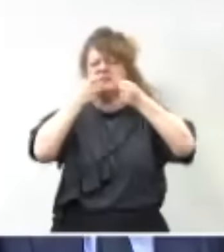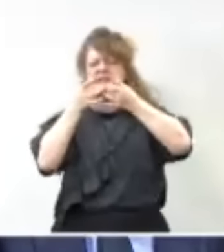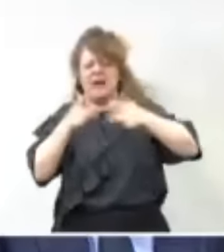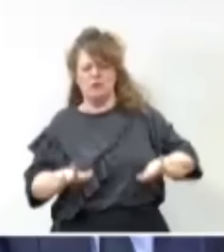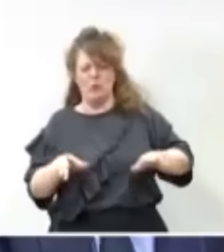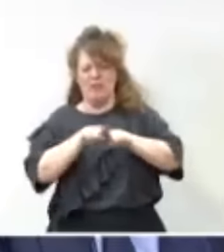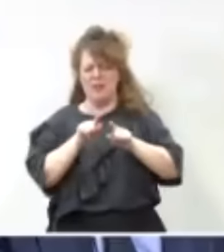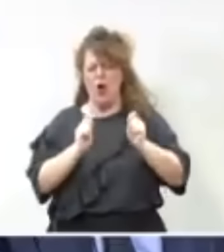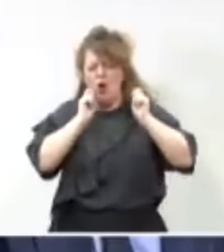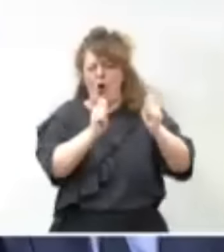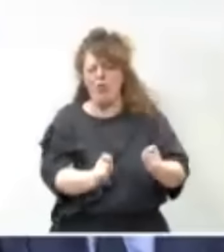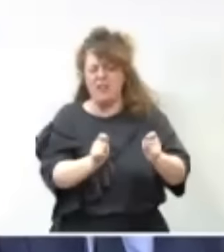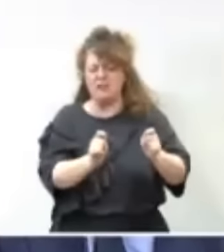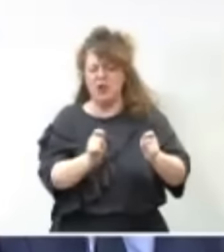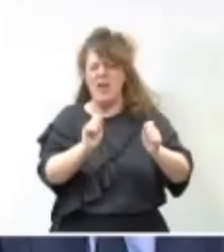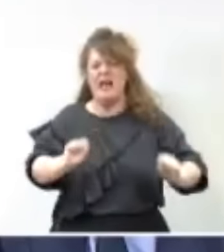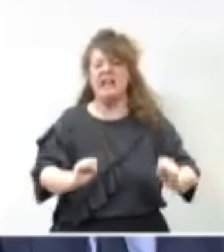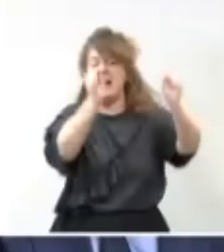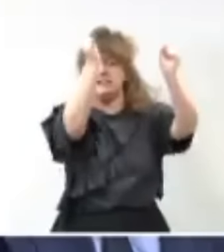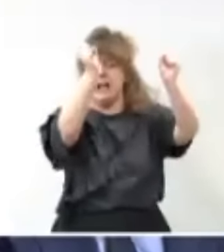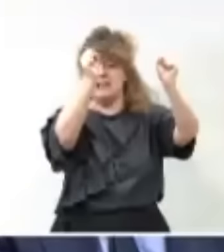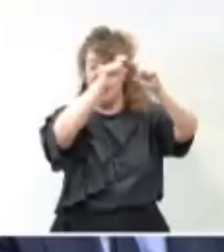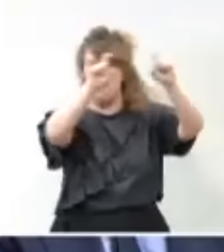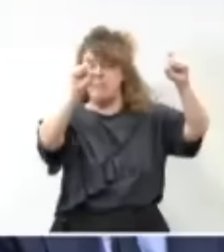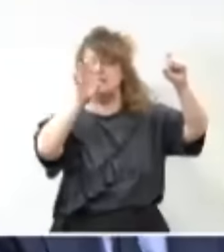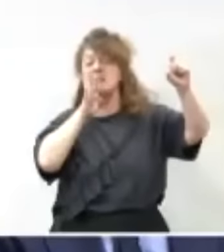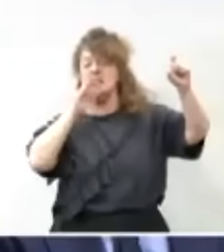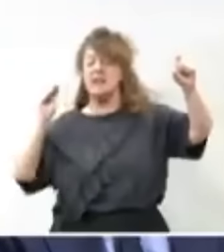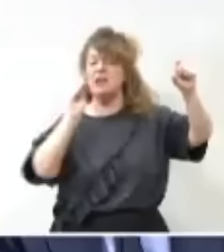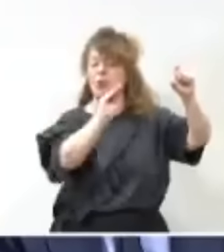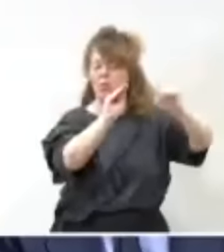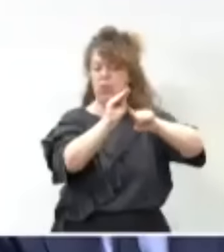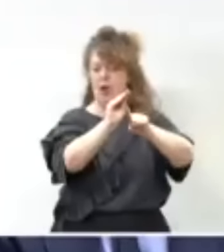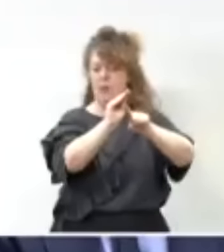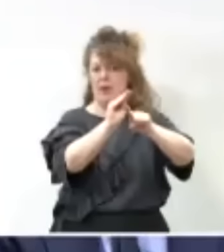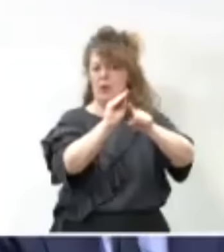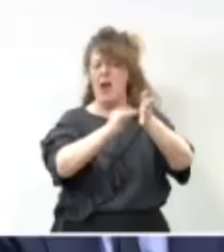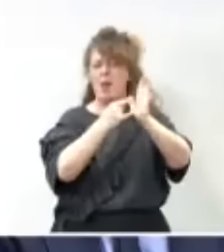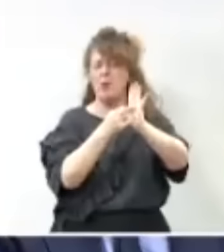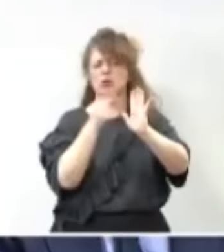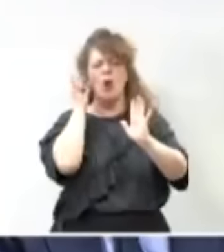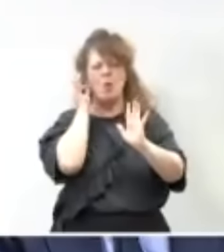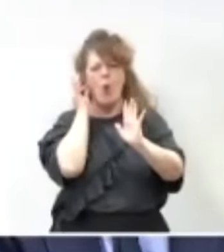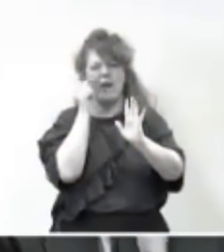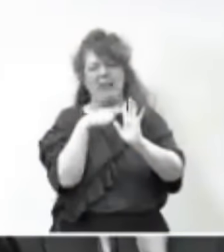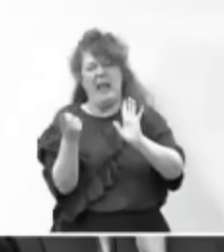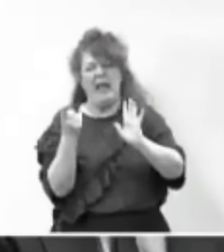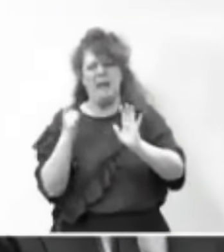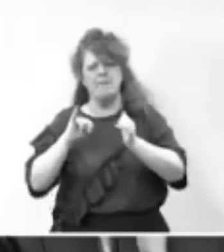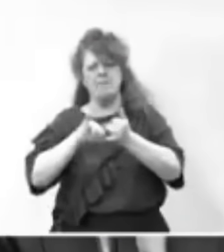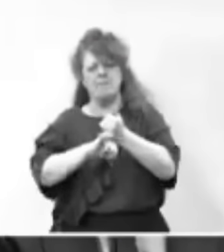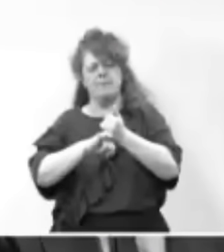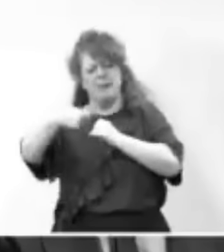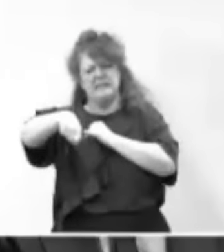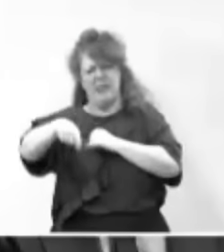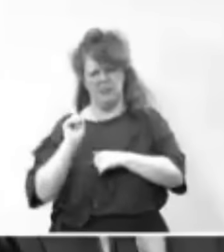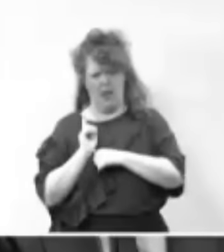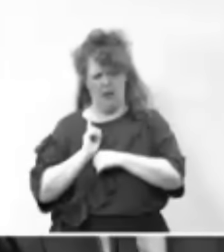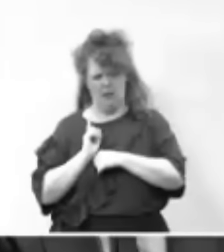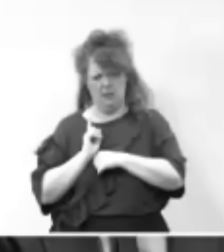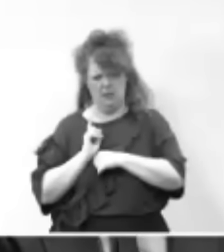en la concesión del rescate a la empresa que subvencionaba y era la única el proyecto de la mujer del presidente? ¿Qué opina usted de